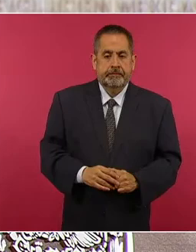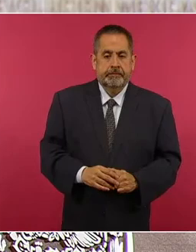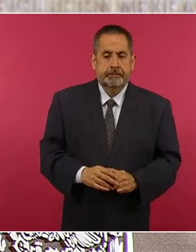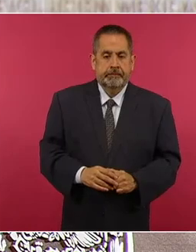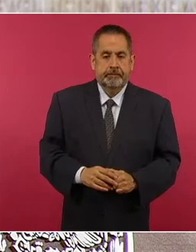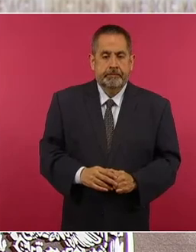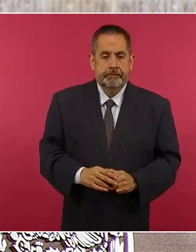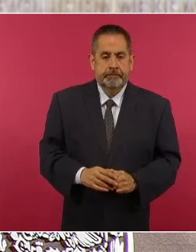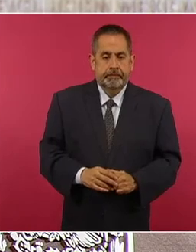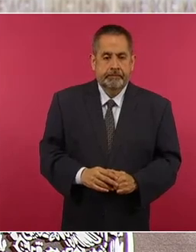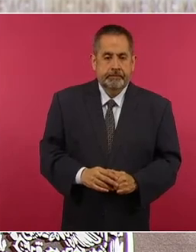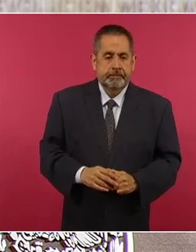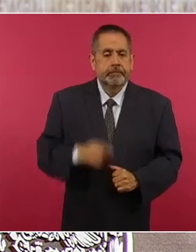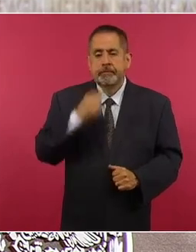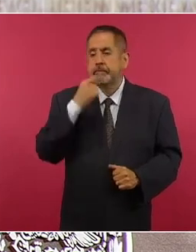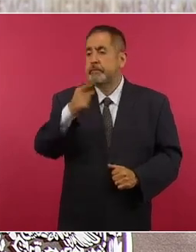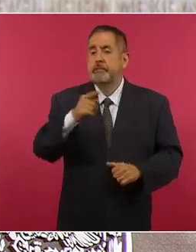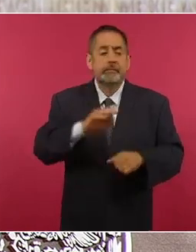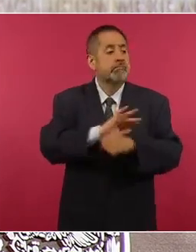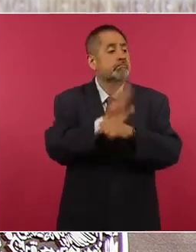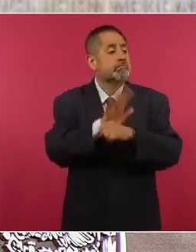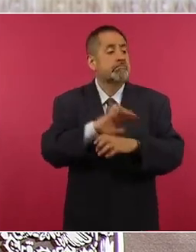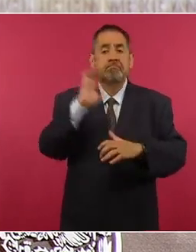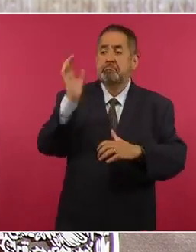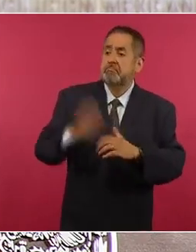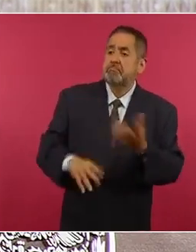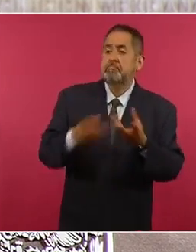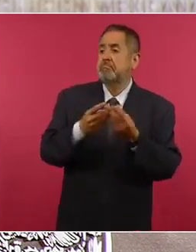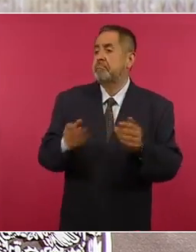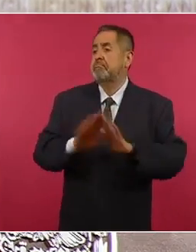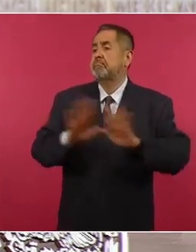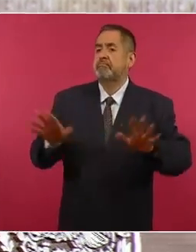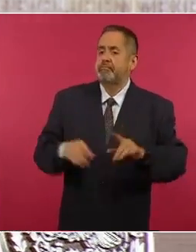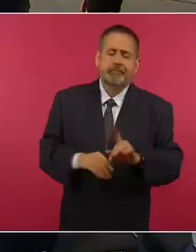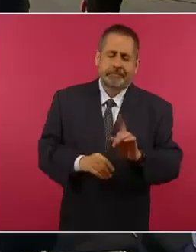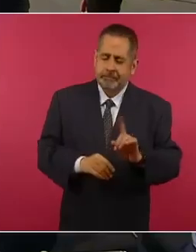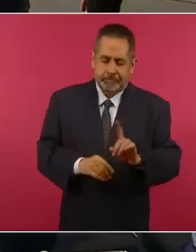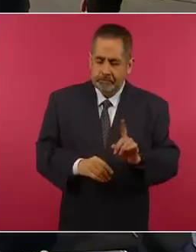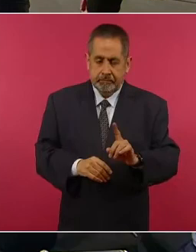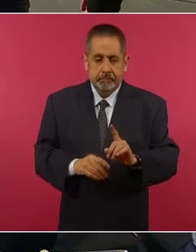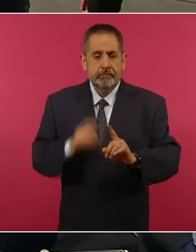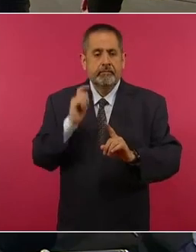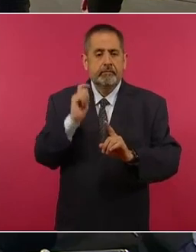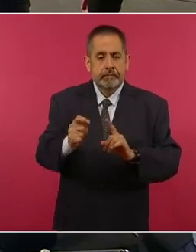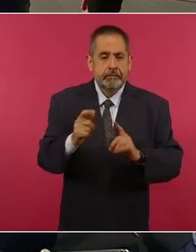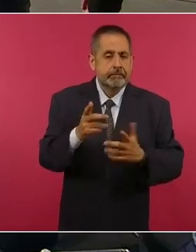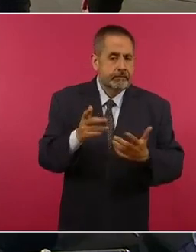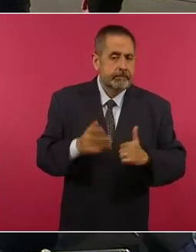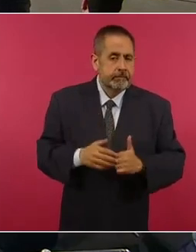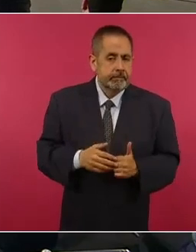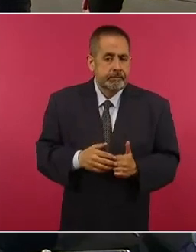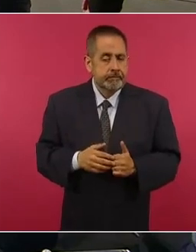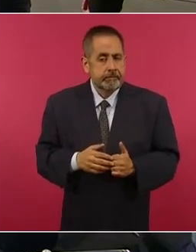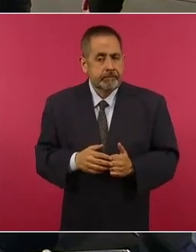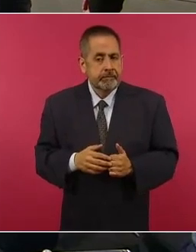Más que decir ya se terminó la pandemia, es decir, está